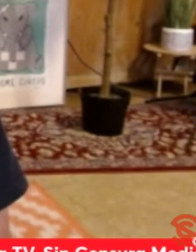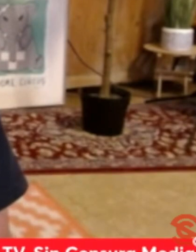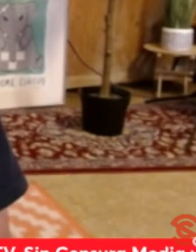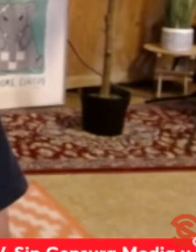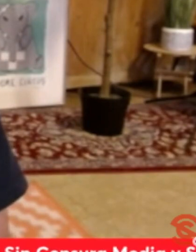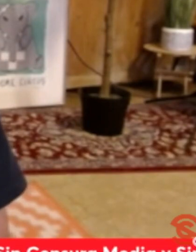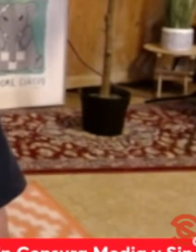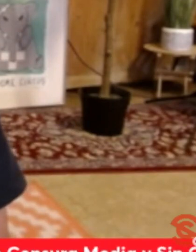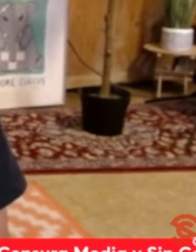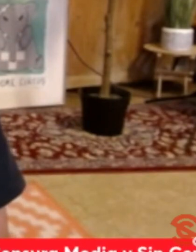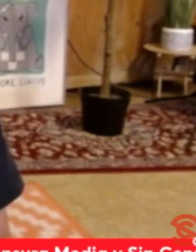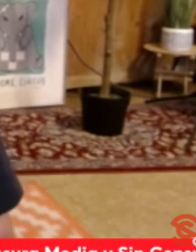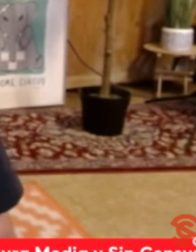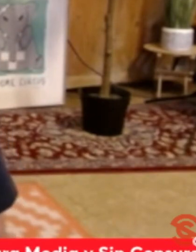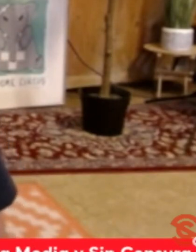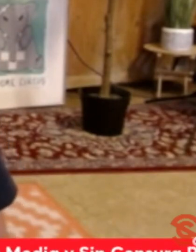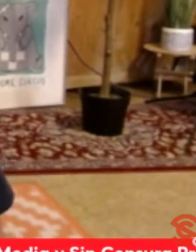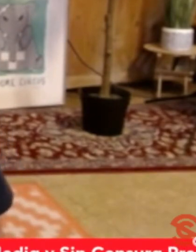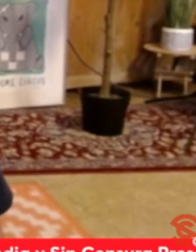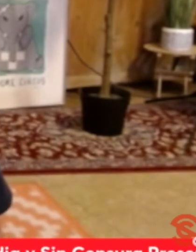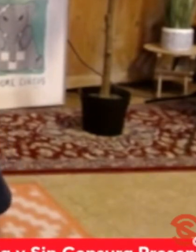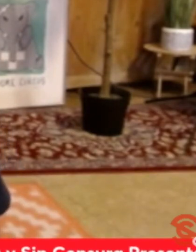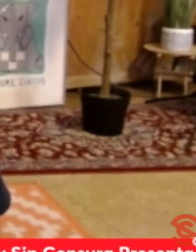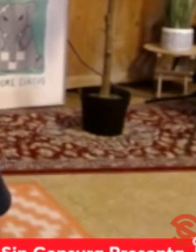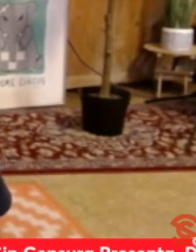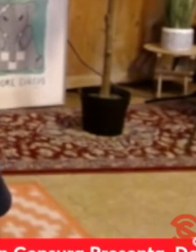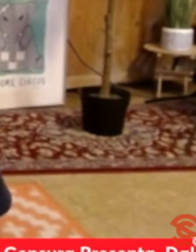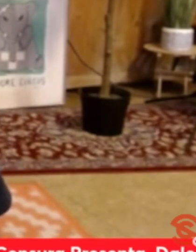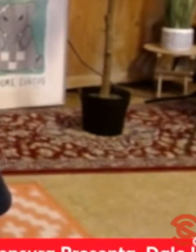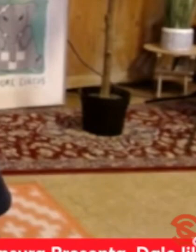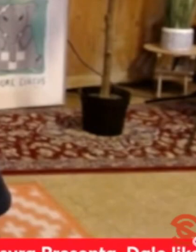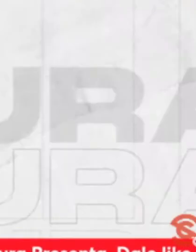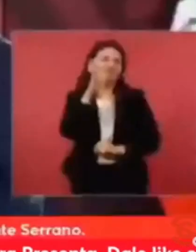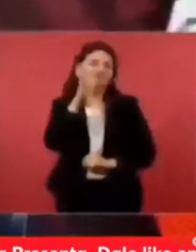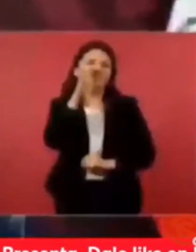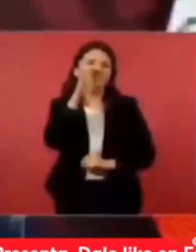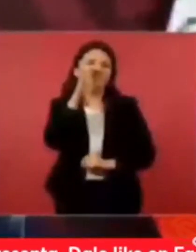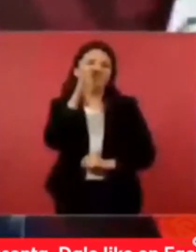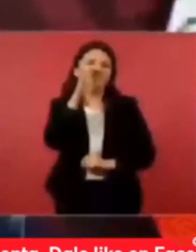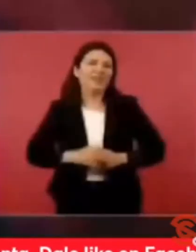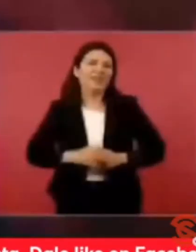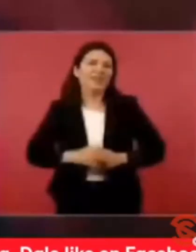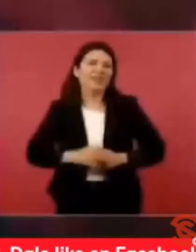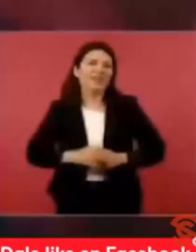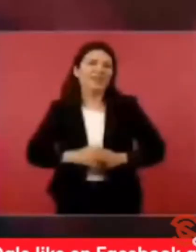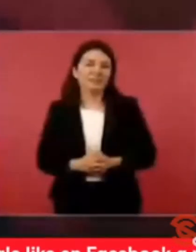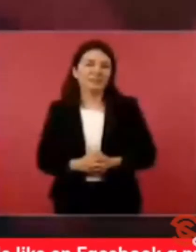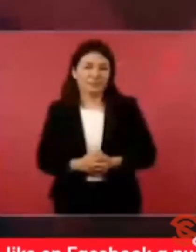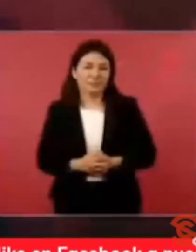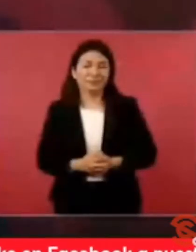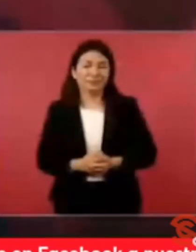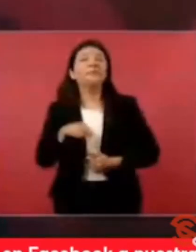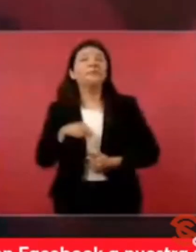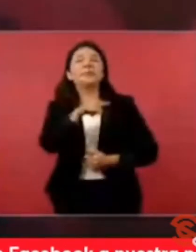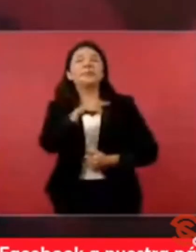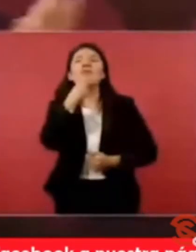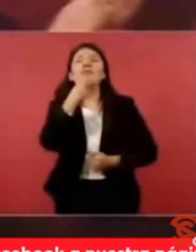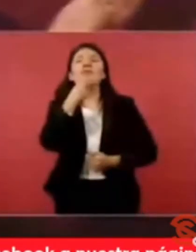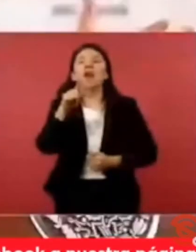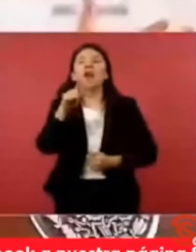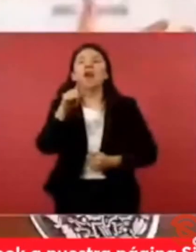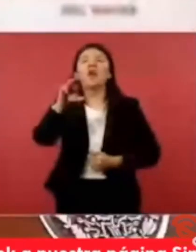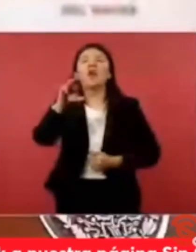la arrogante Anabel Hernández. Esto fue lo que dijo el presidente López Obrador. Esto del señor Loret de Mola.